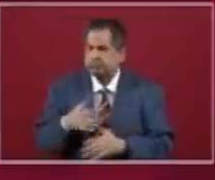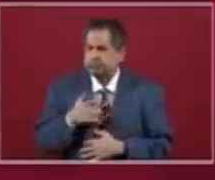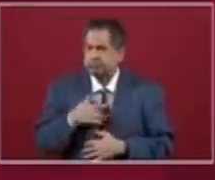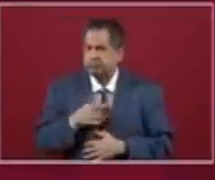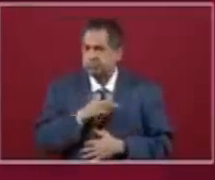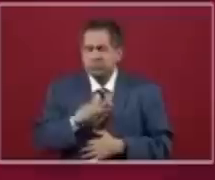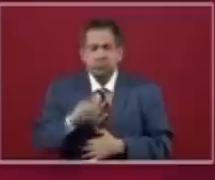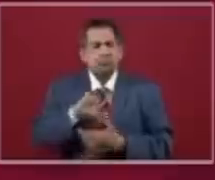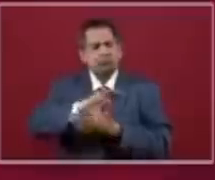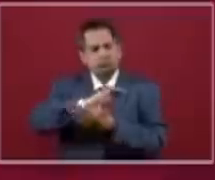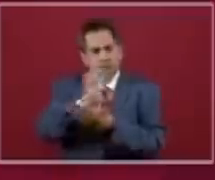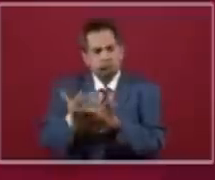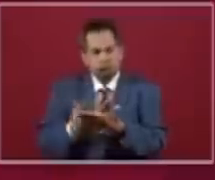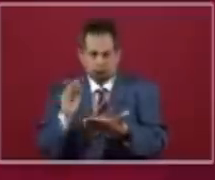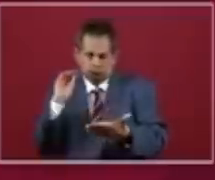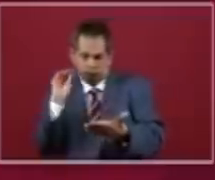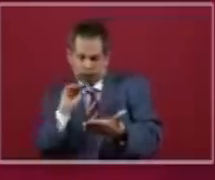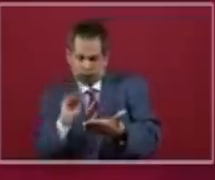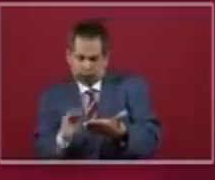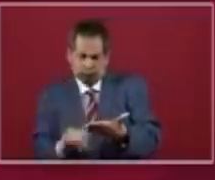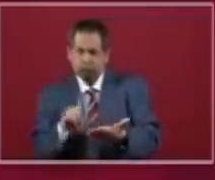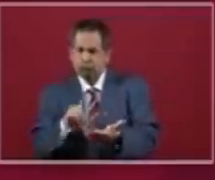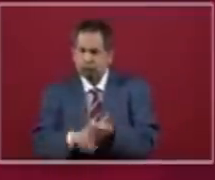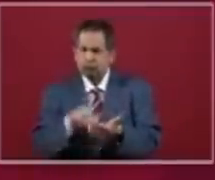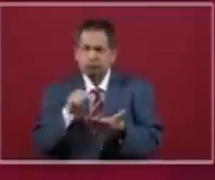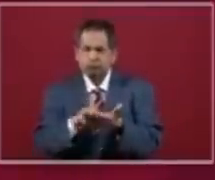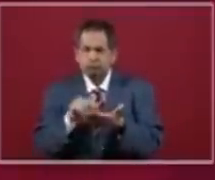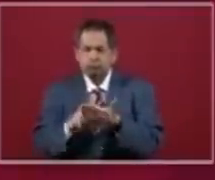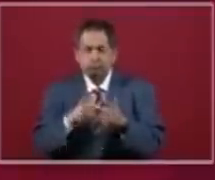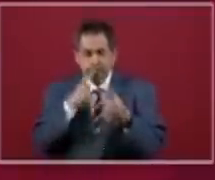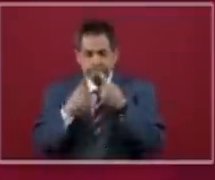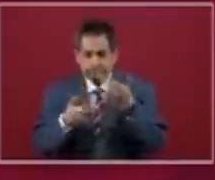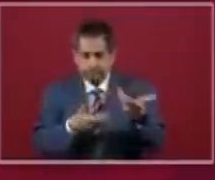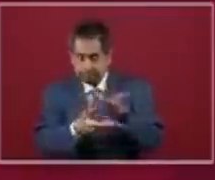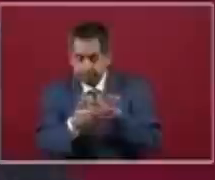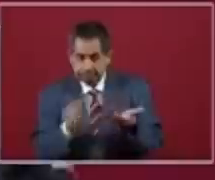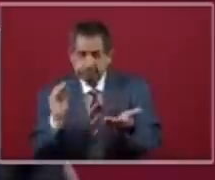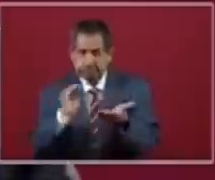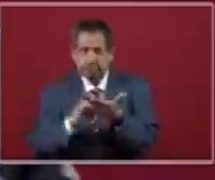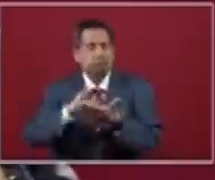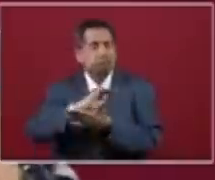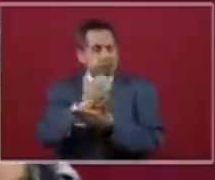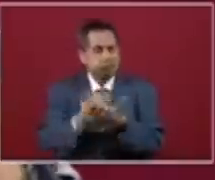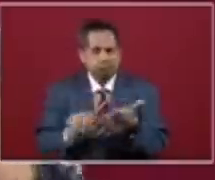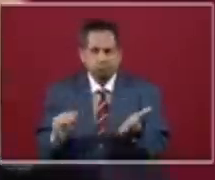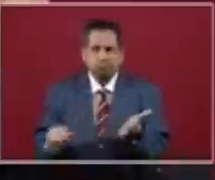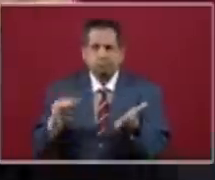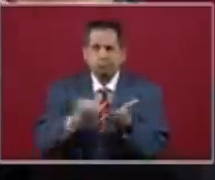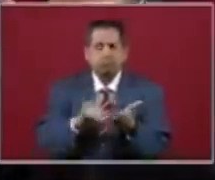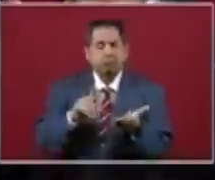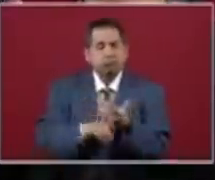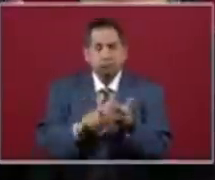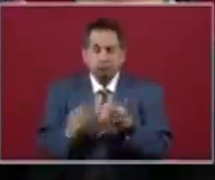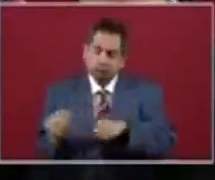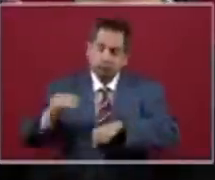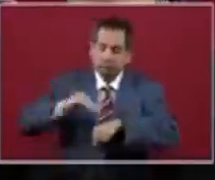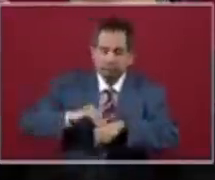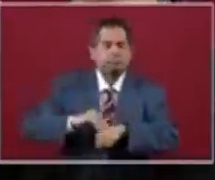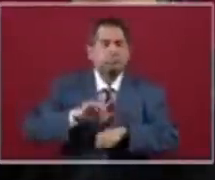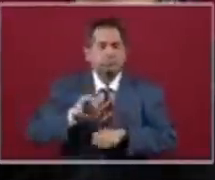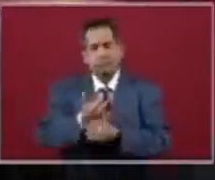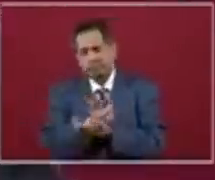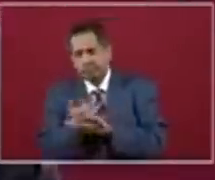en los contratos, ¿sí?, en las negociaciones de contratos, pues incrementos en los